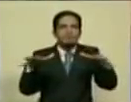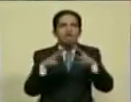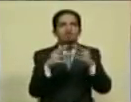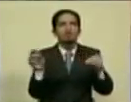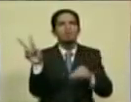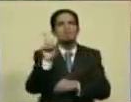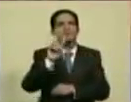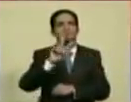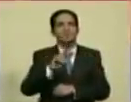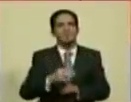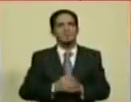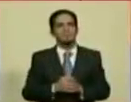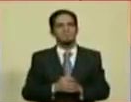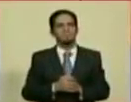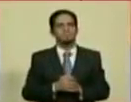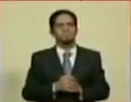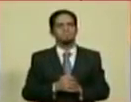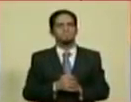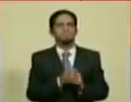lugar,